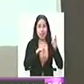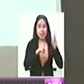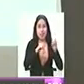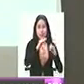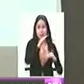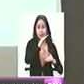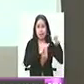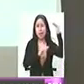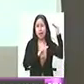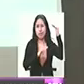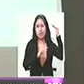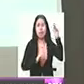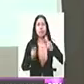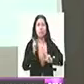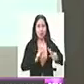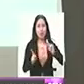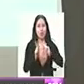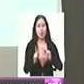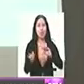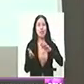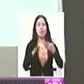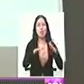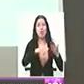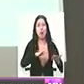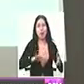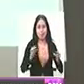han sido los grupos